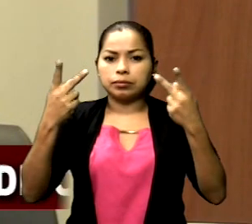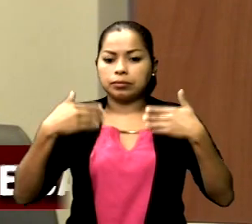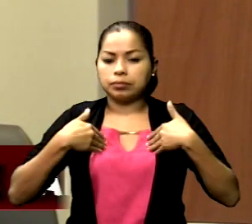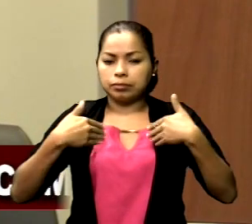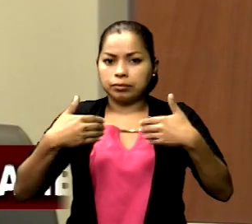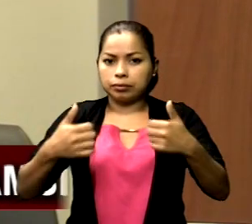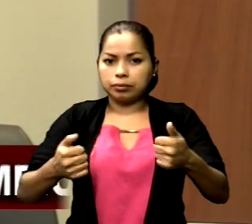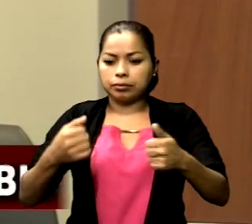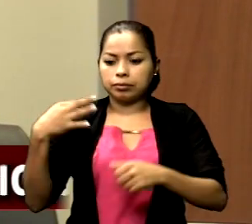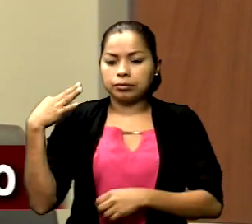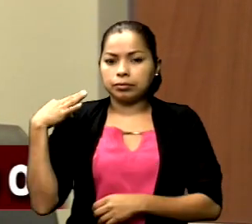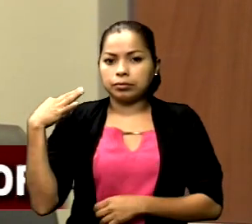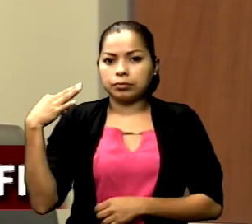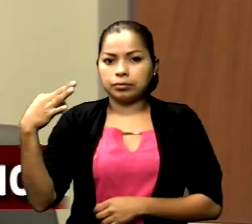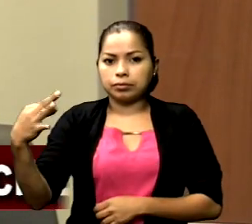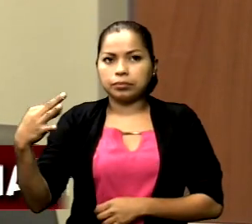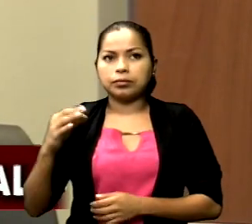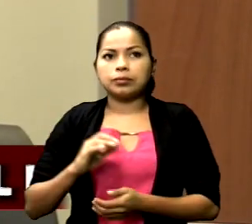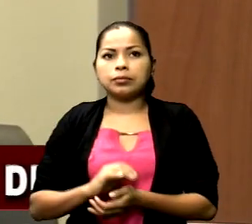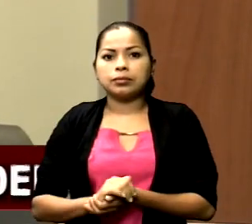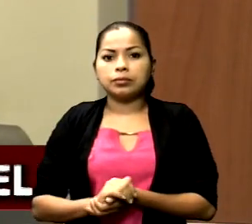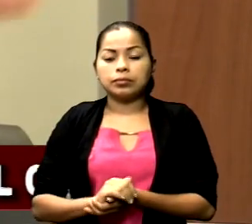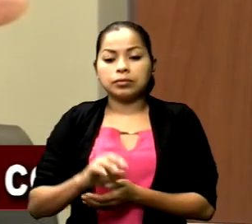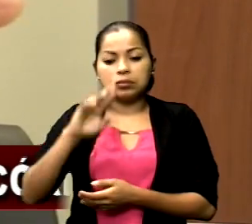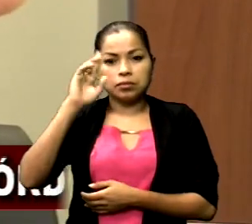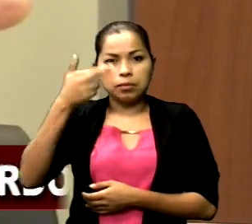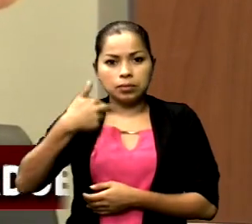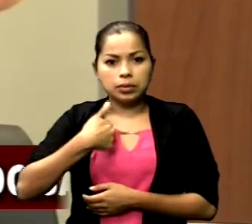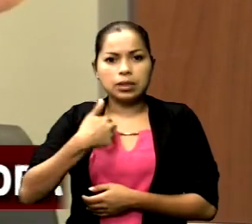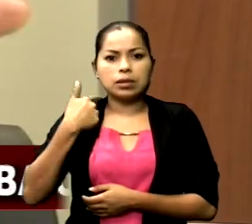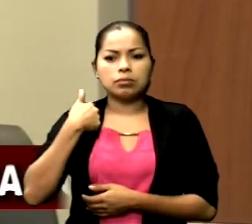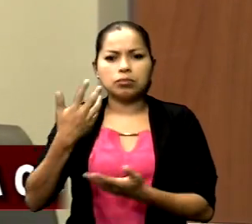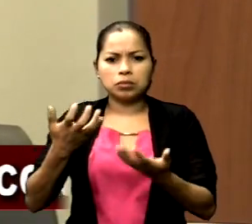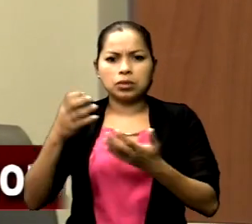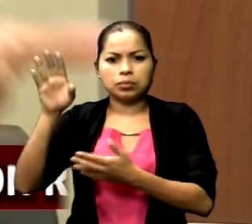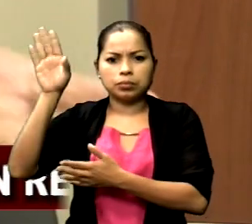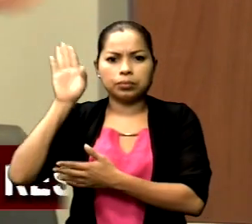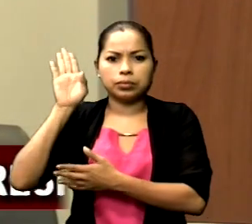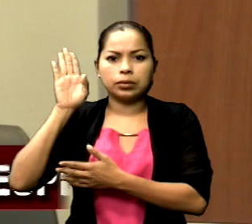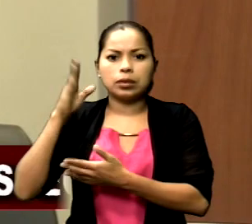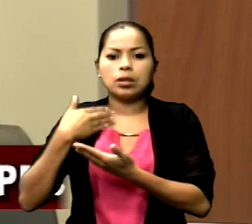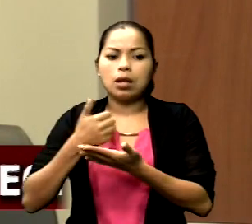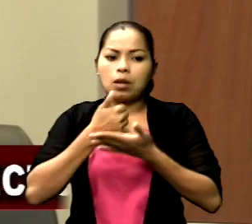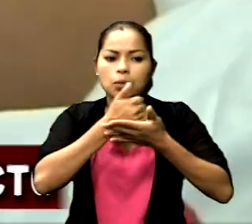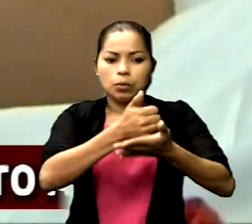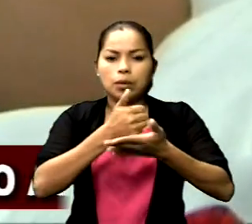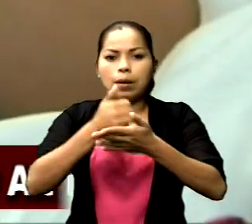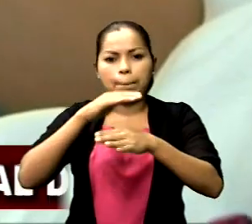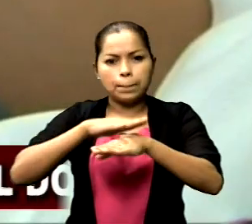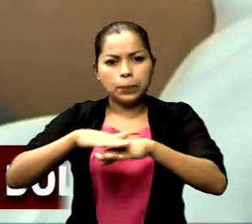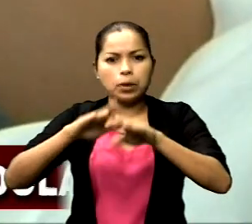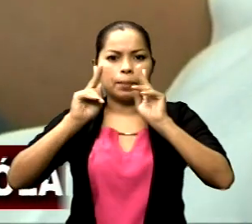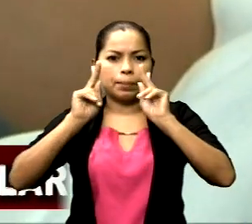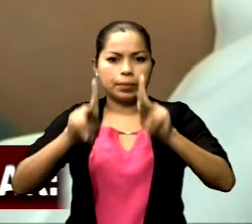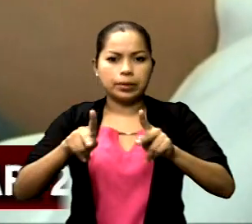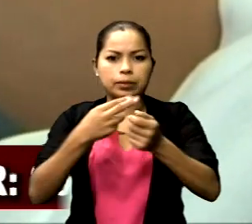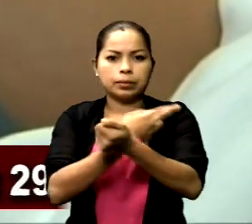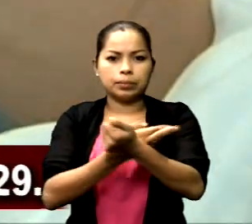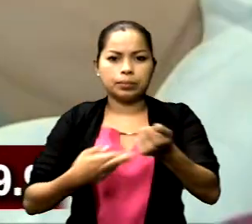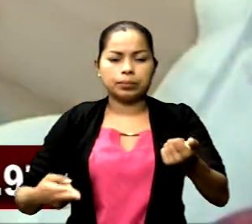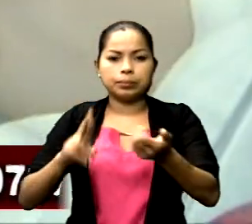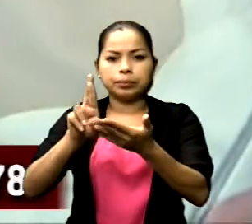eso hace que el voluntario adquiera un compromiso más con el prójimo, pudiendo donar la